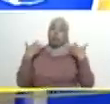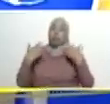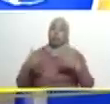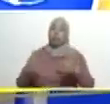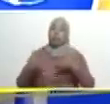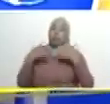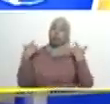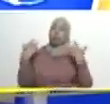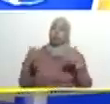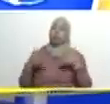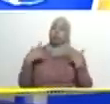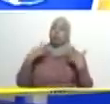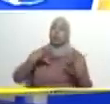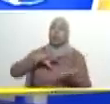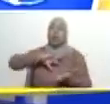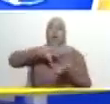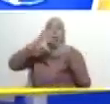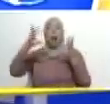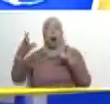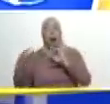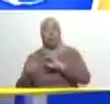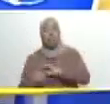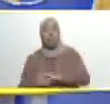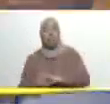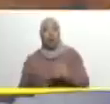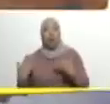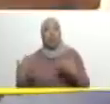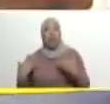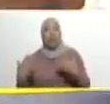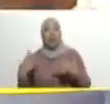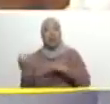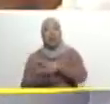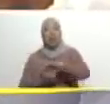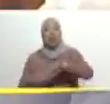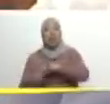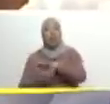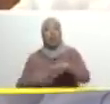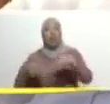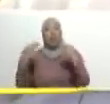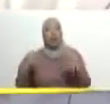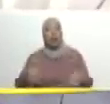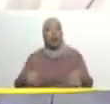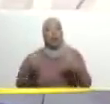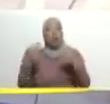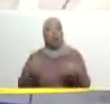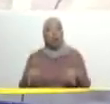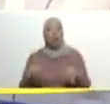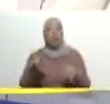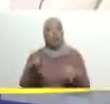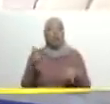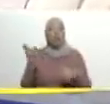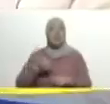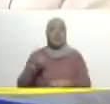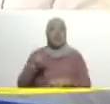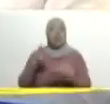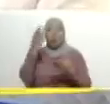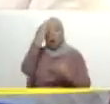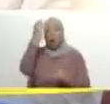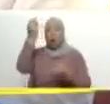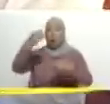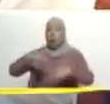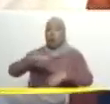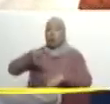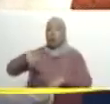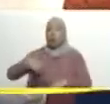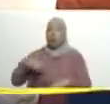climático, la urgencia, la emergencia climática es una realidad. Y en ese sentido, bueno, hemos acordado